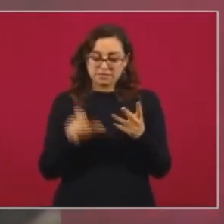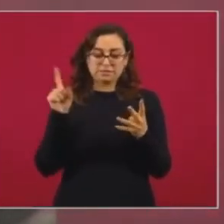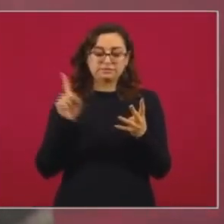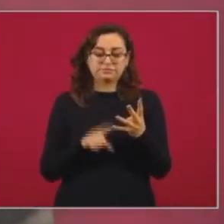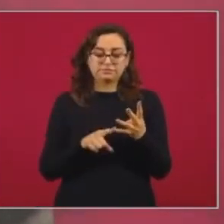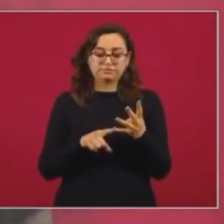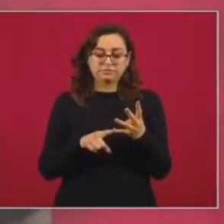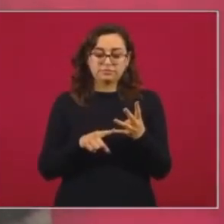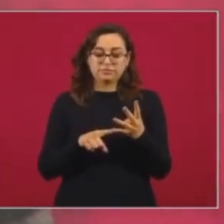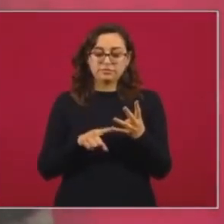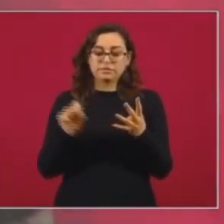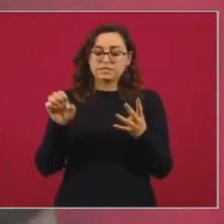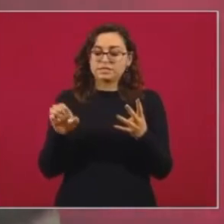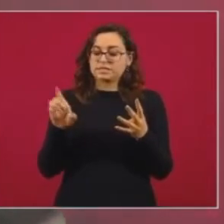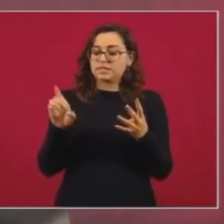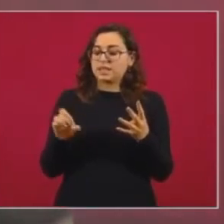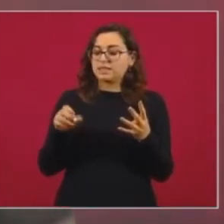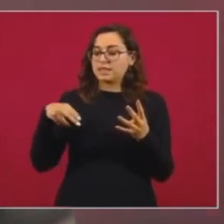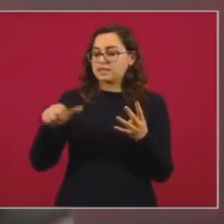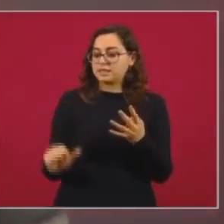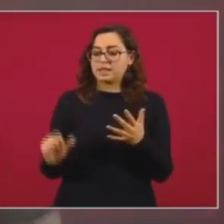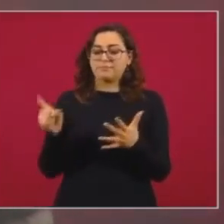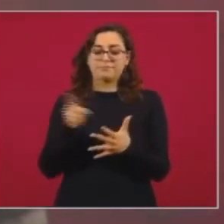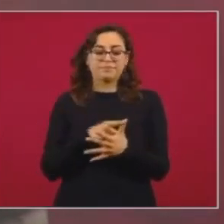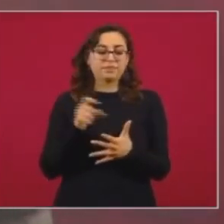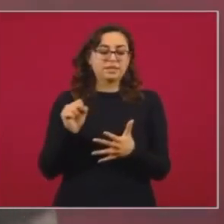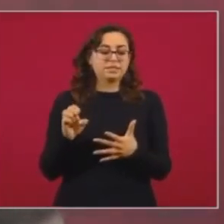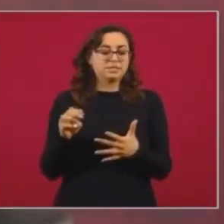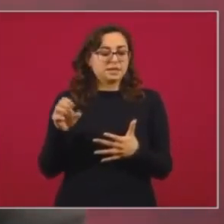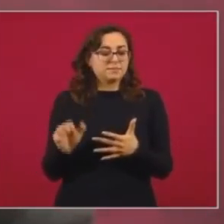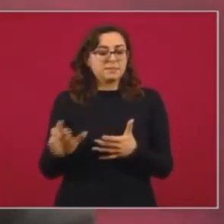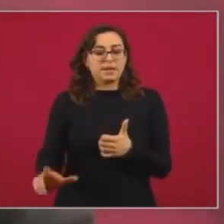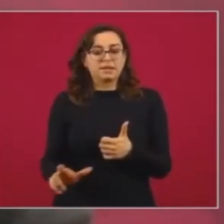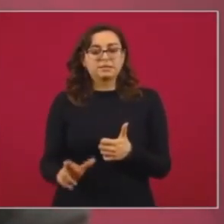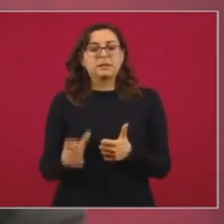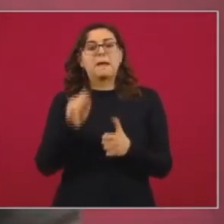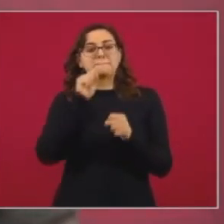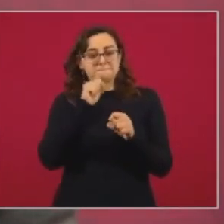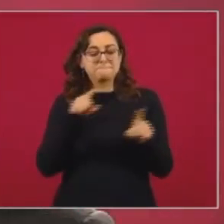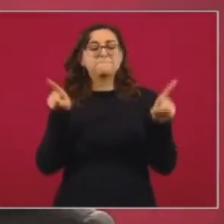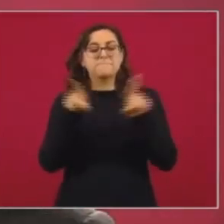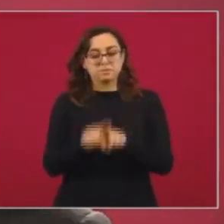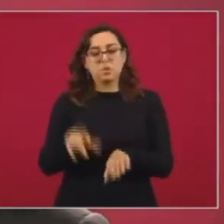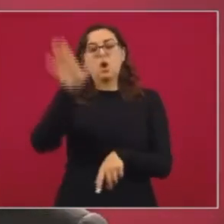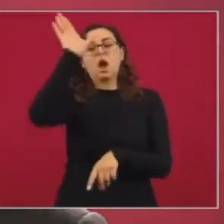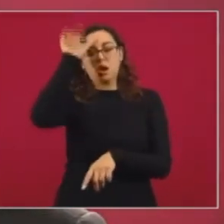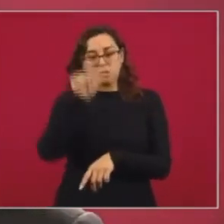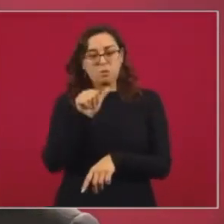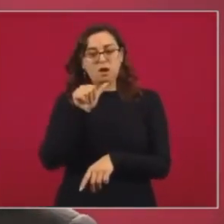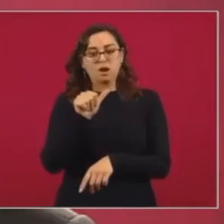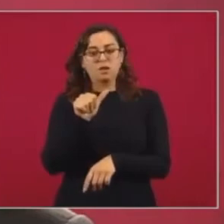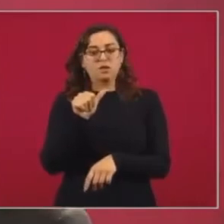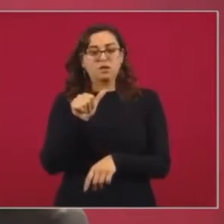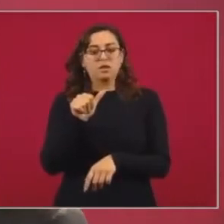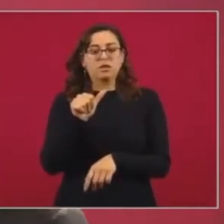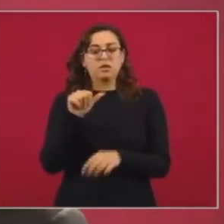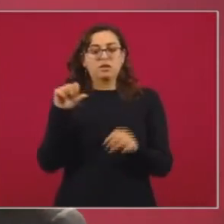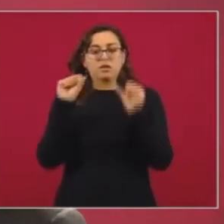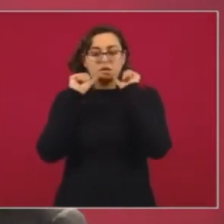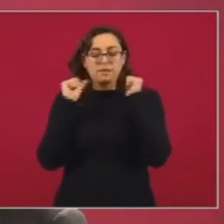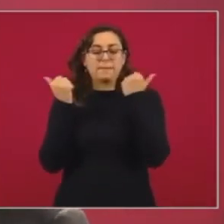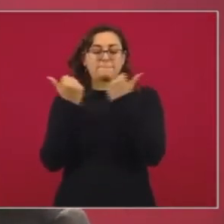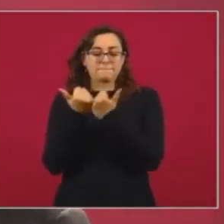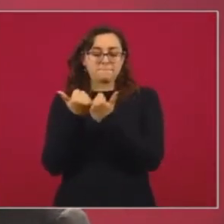la Secretaría de la Defensa Nacional, participa la Secretaría de Marina. Hay también un convenio adicional con las